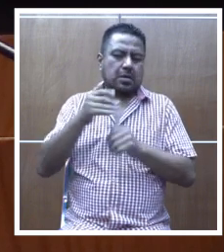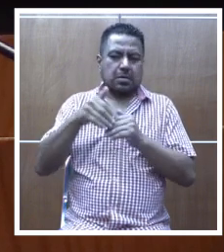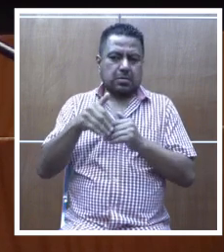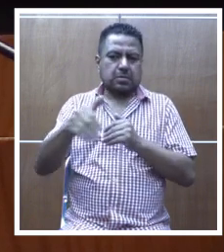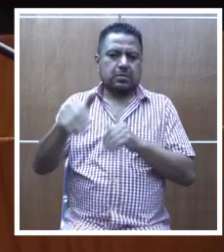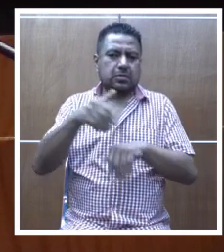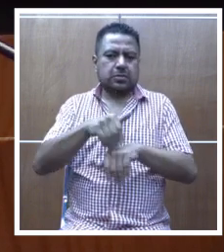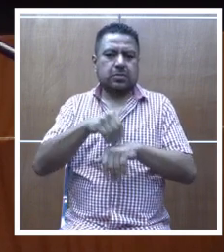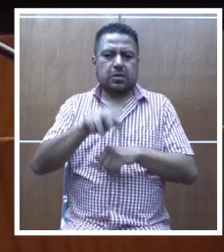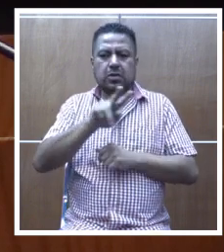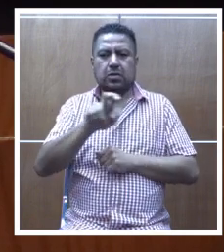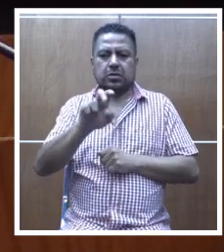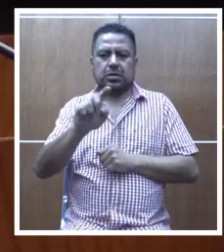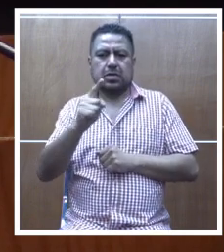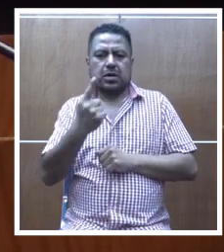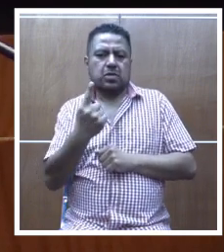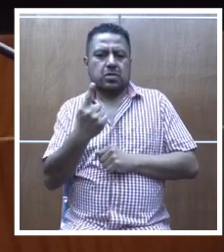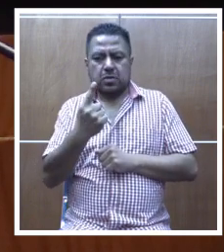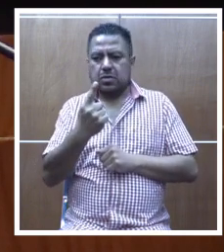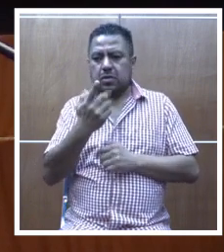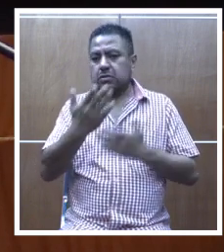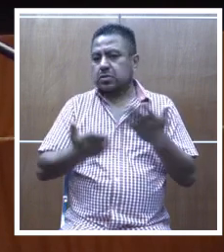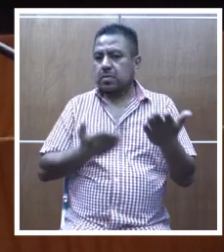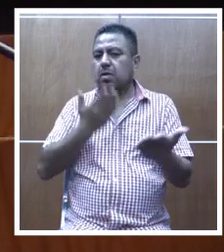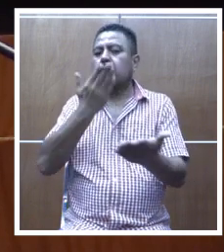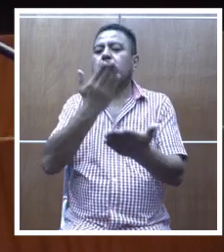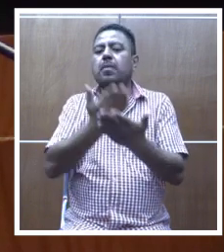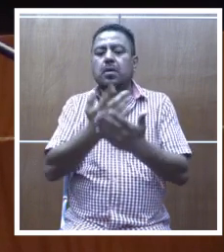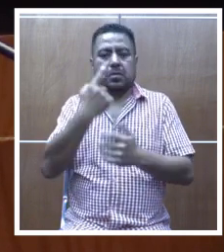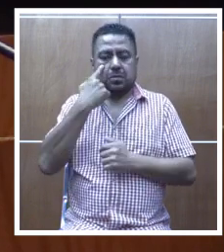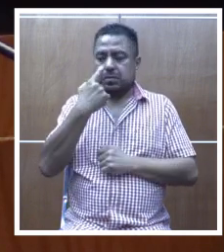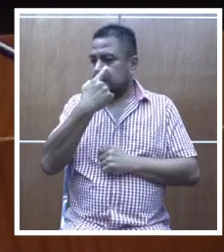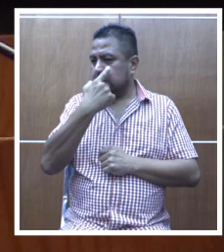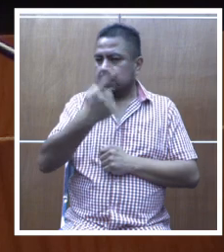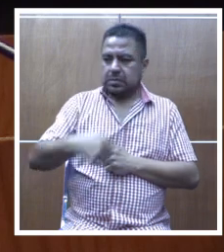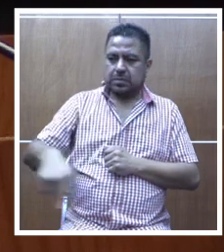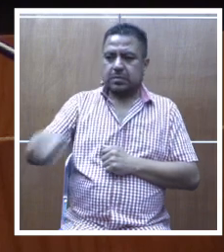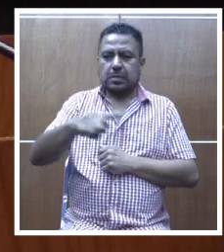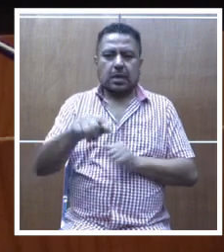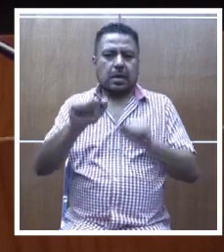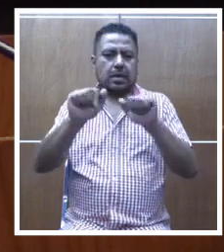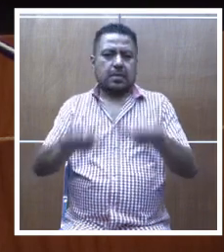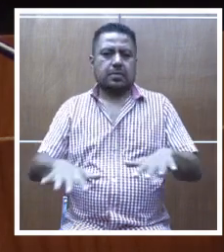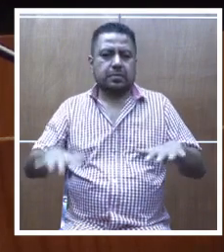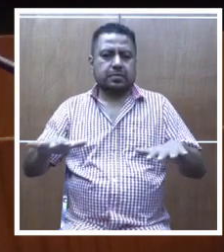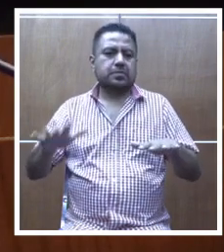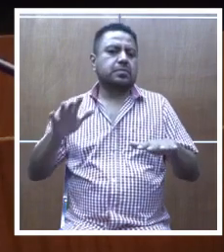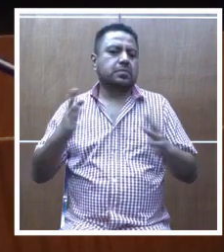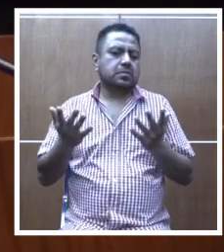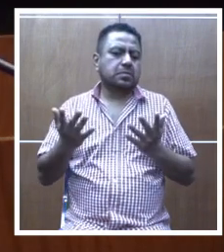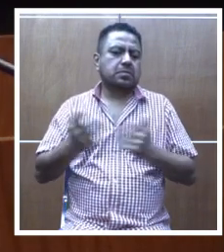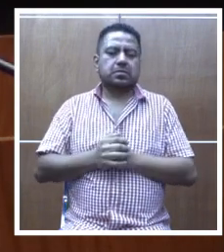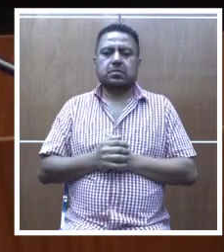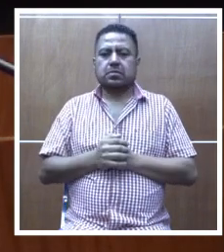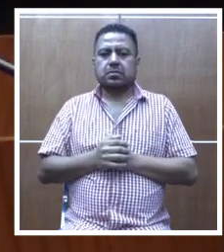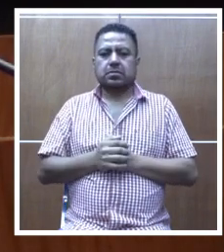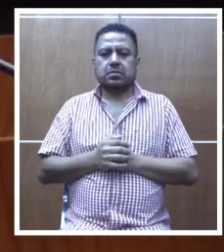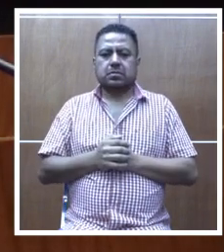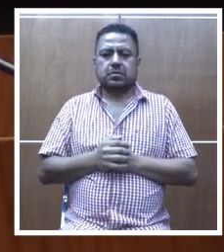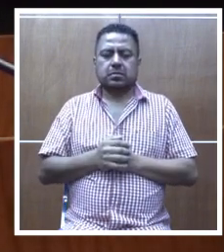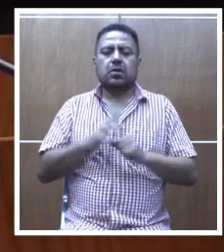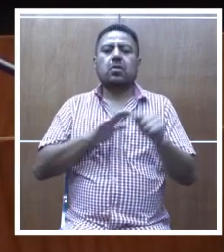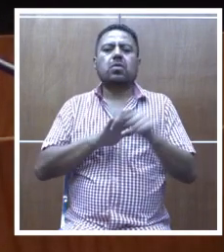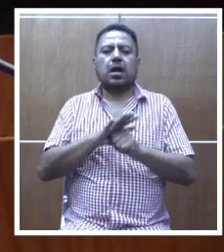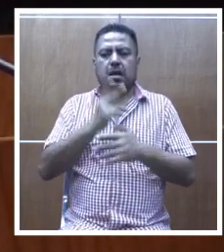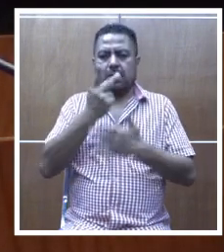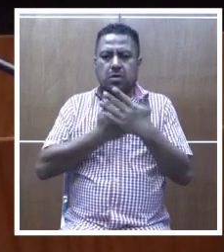Guerrero número 231, se pone a consideración del Pleno del Honorable Congreso del Estado de Guerrero el siguiente proyecto